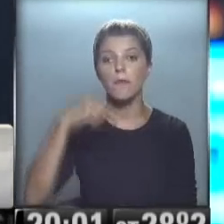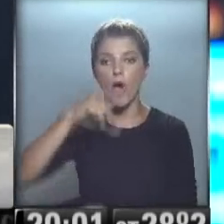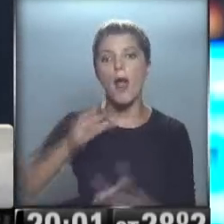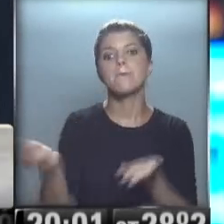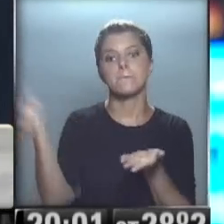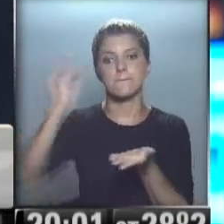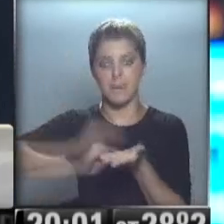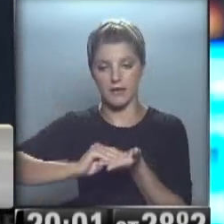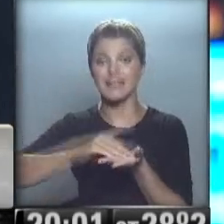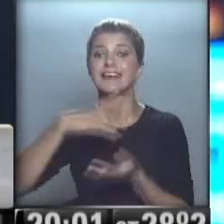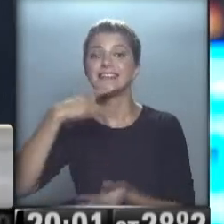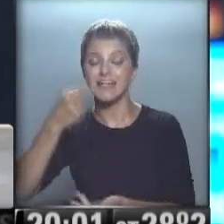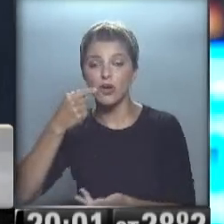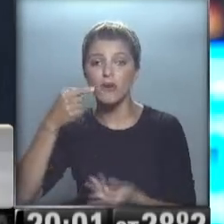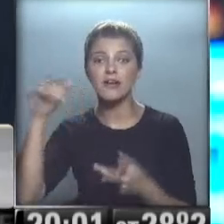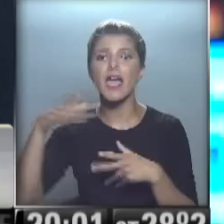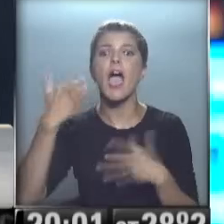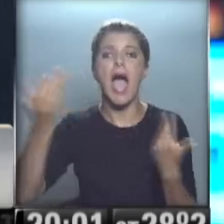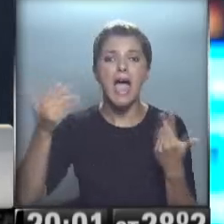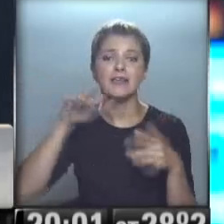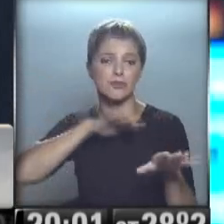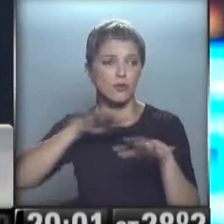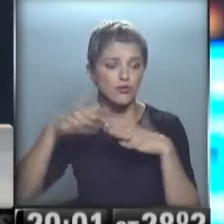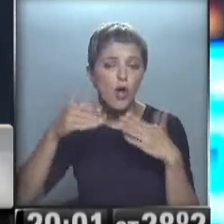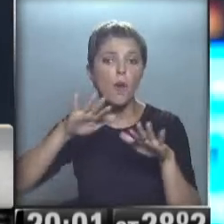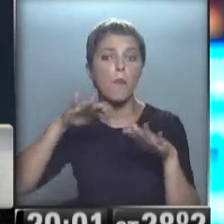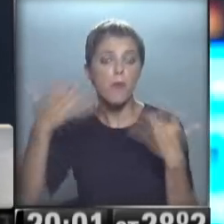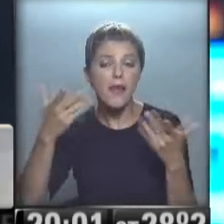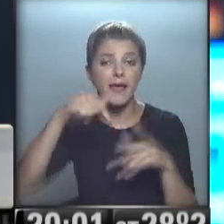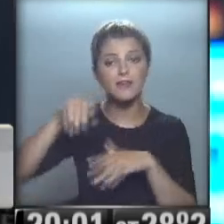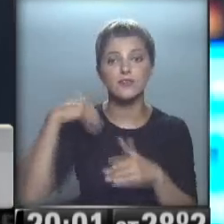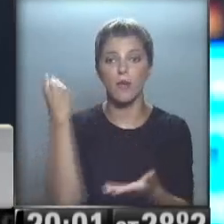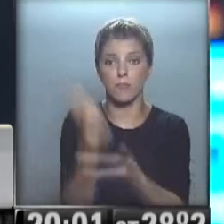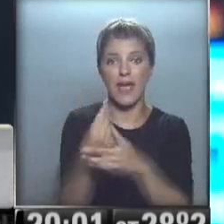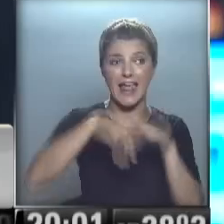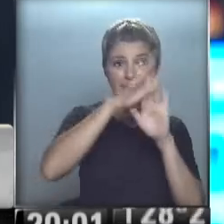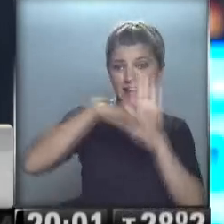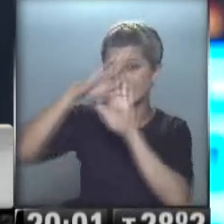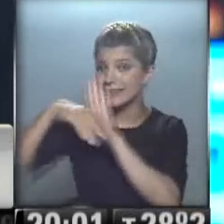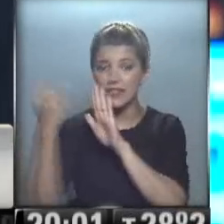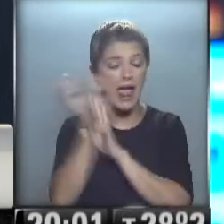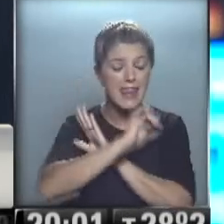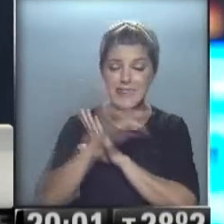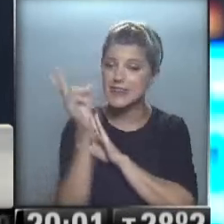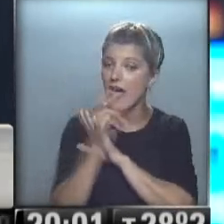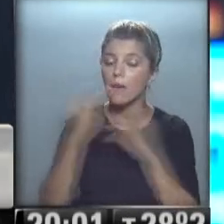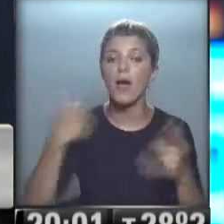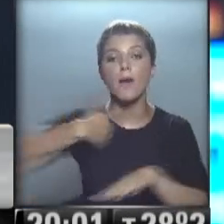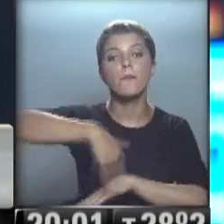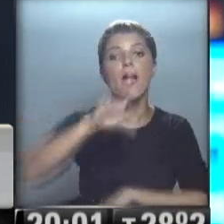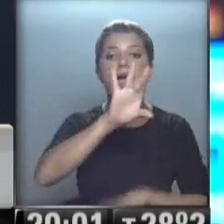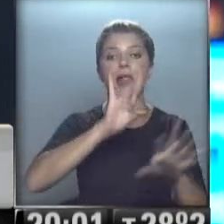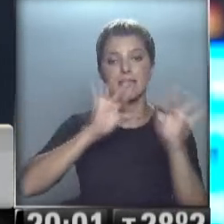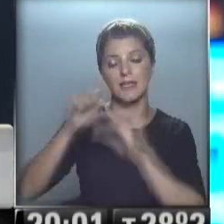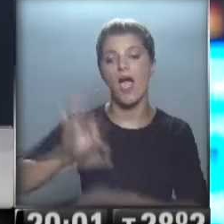todavía dijo que no hay ninguna posibilidad de que vaya ninguna lista en ningún cargo para ser elegida en